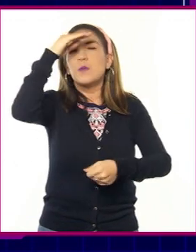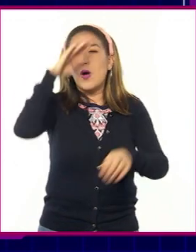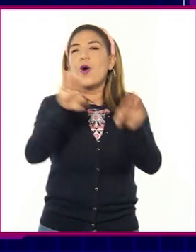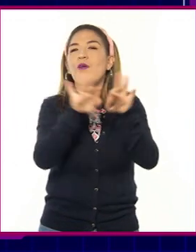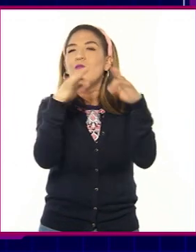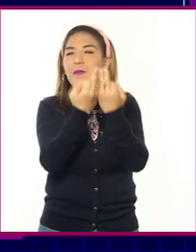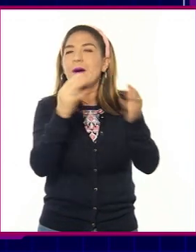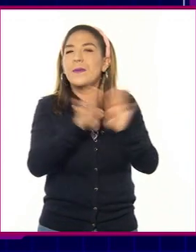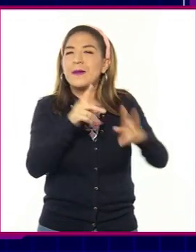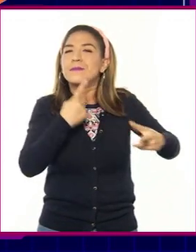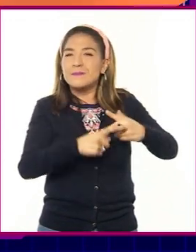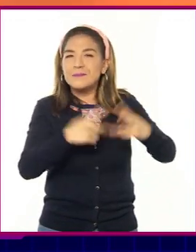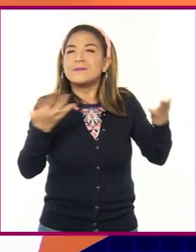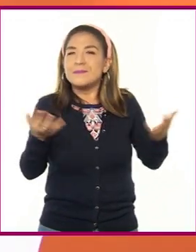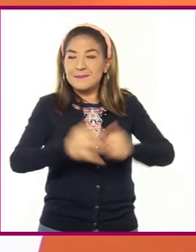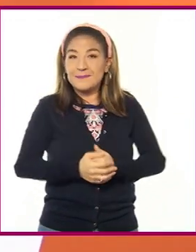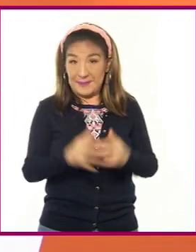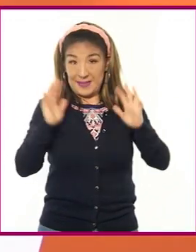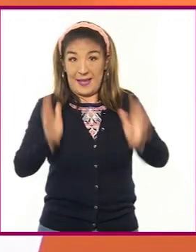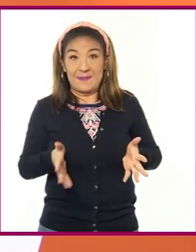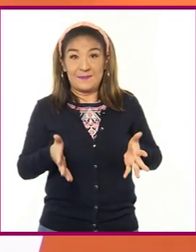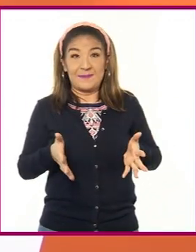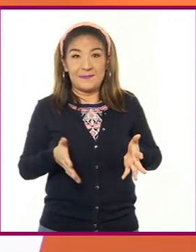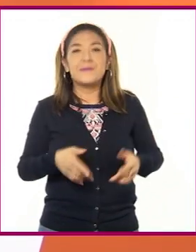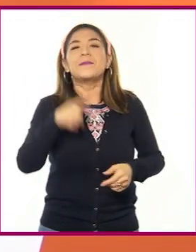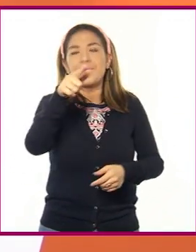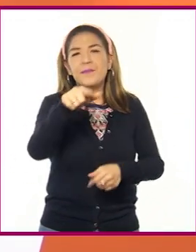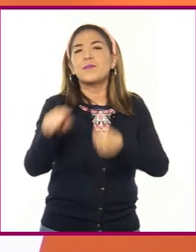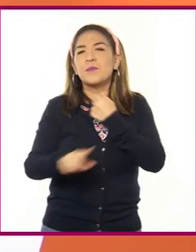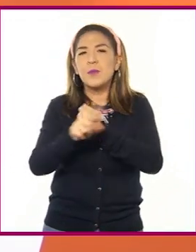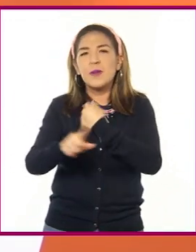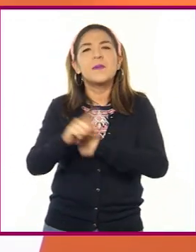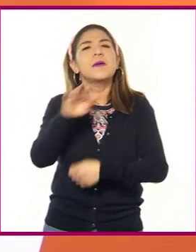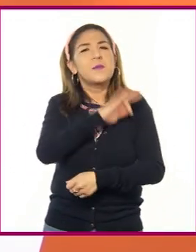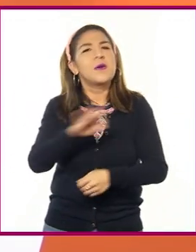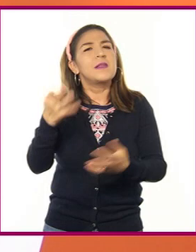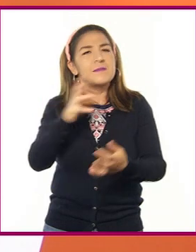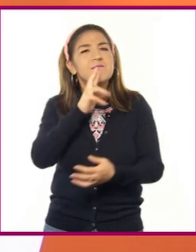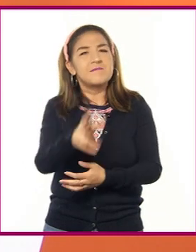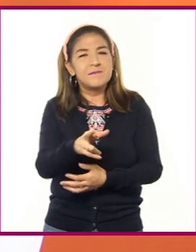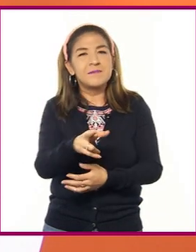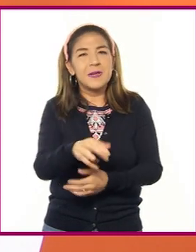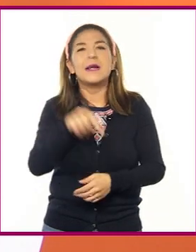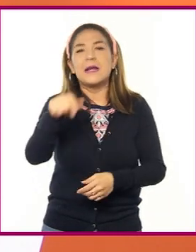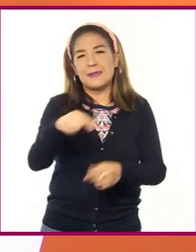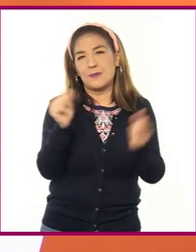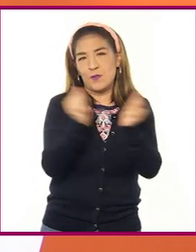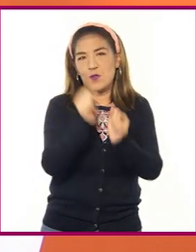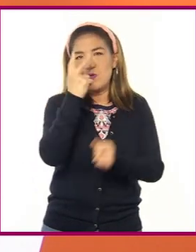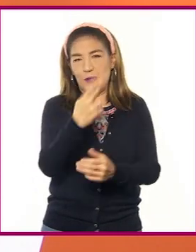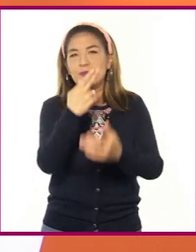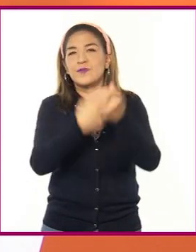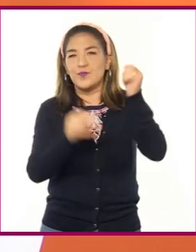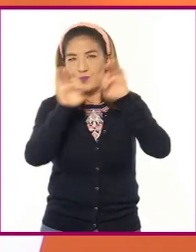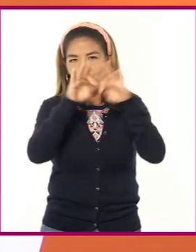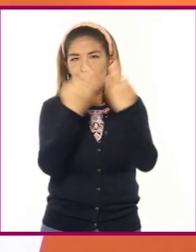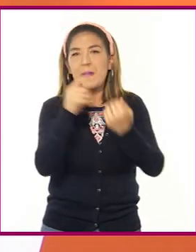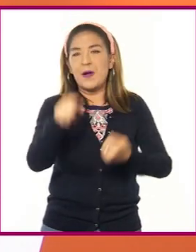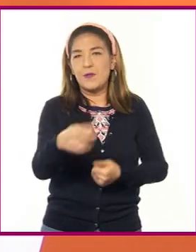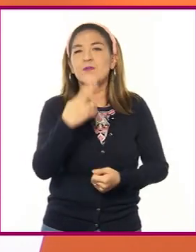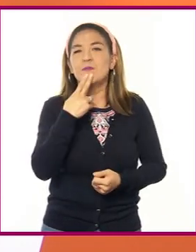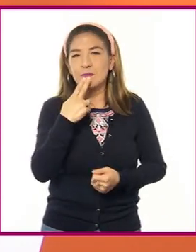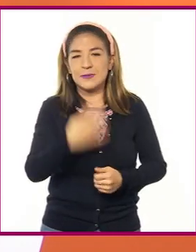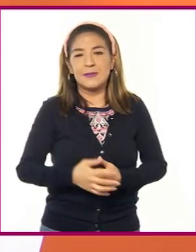problema. ¿Ya la tienen? Este problema puede resolverse con cualquiera de los dos procedimientos que ya hemos